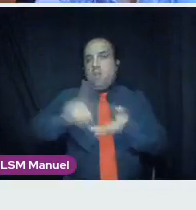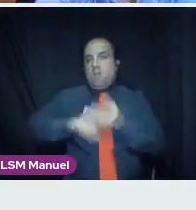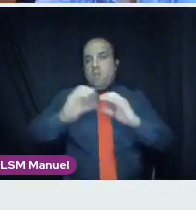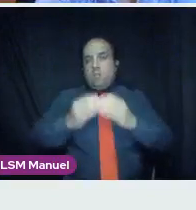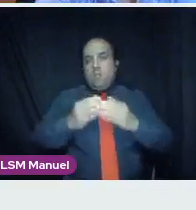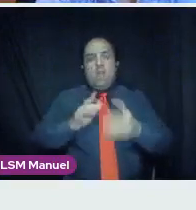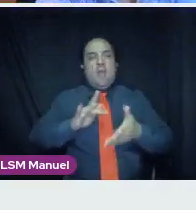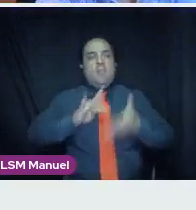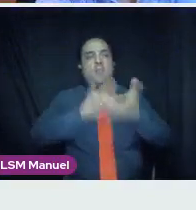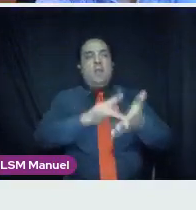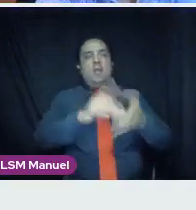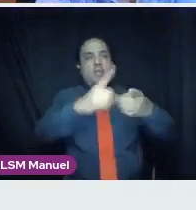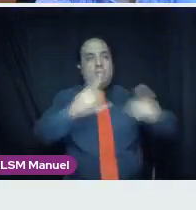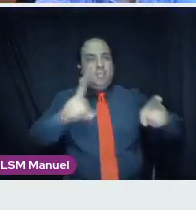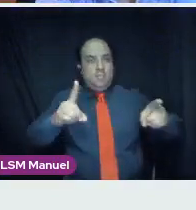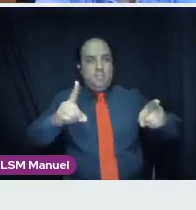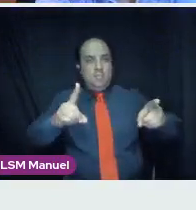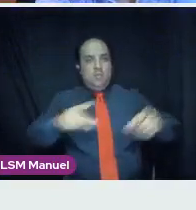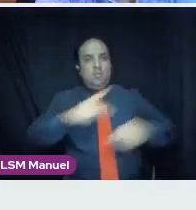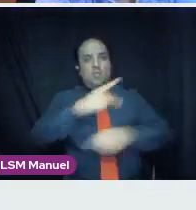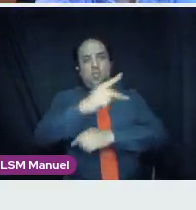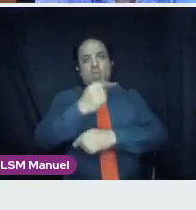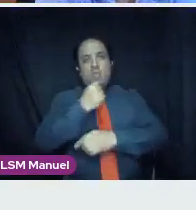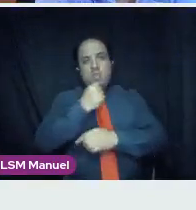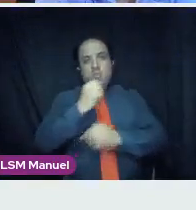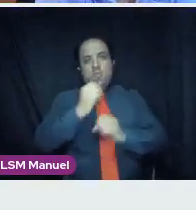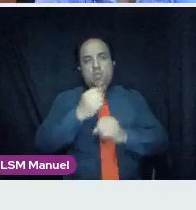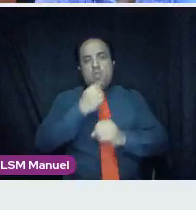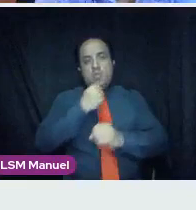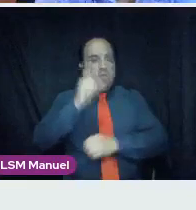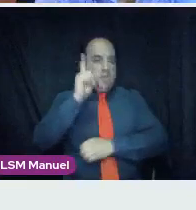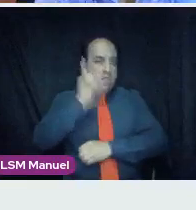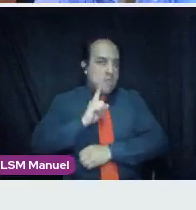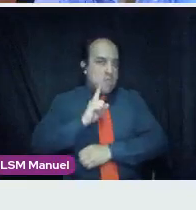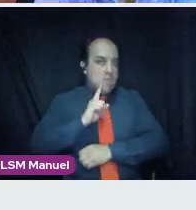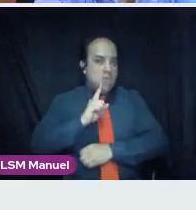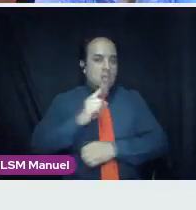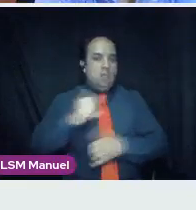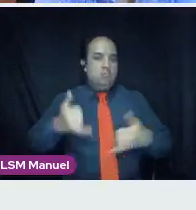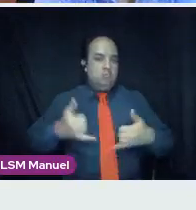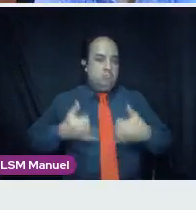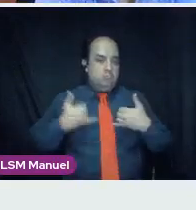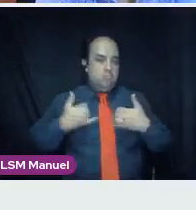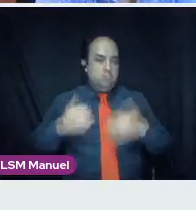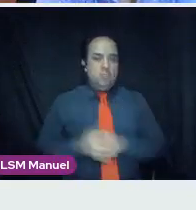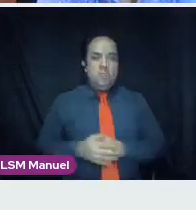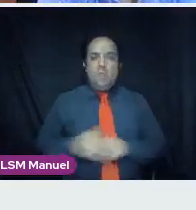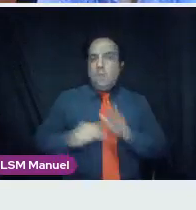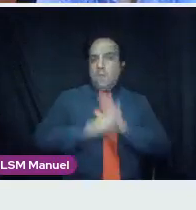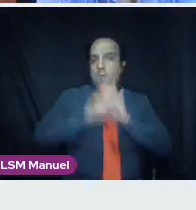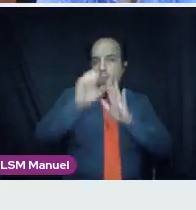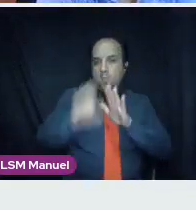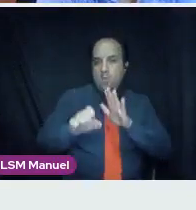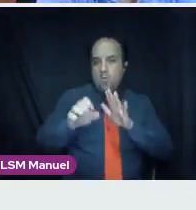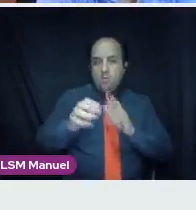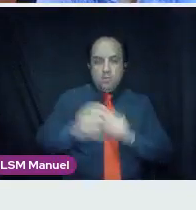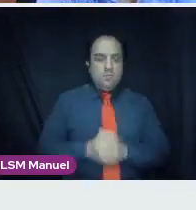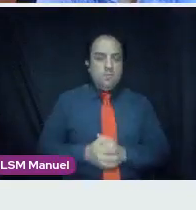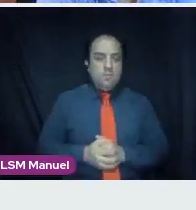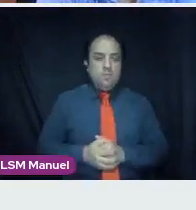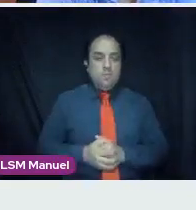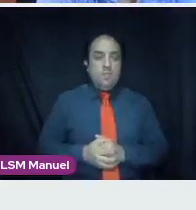integral de los niños y las niñas. Por ejemplo, generar